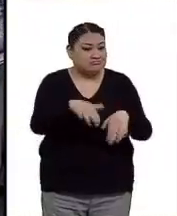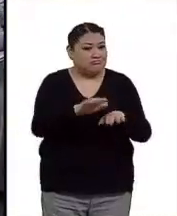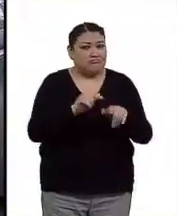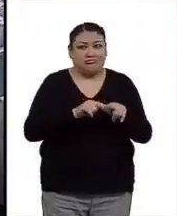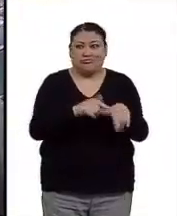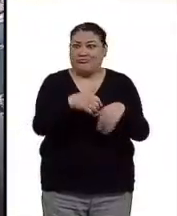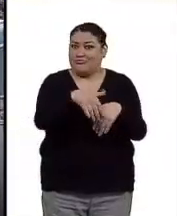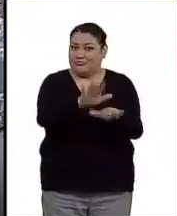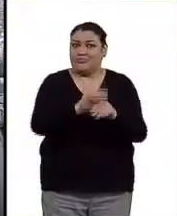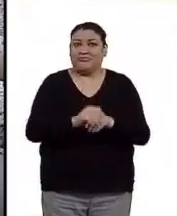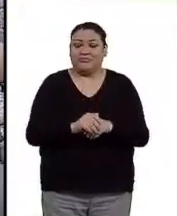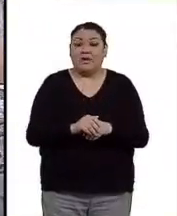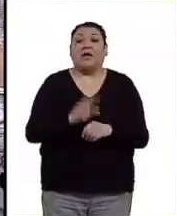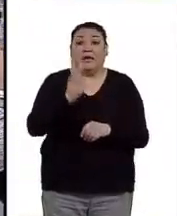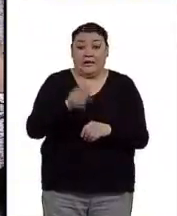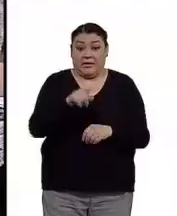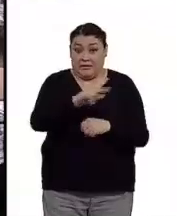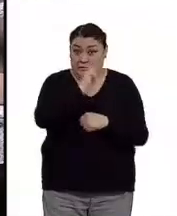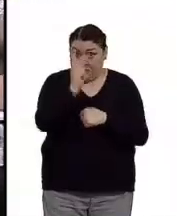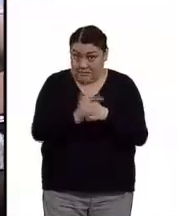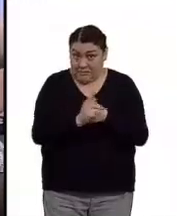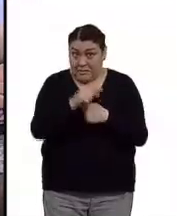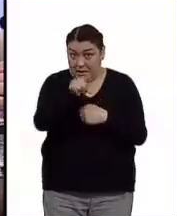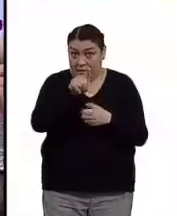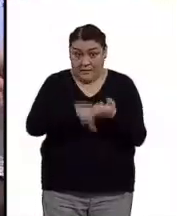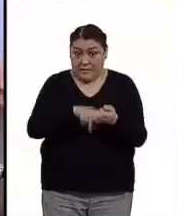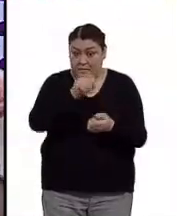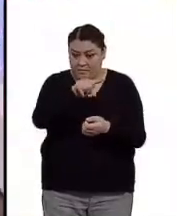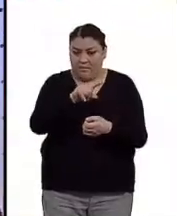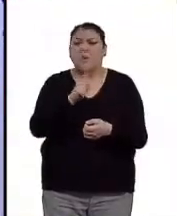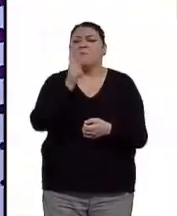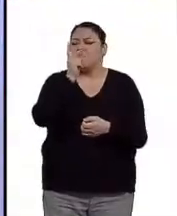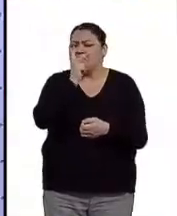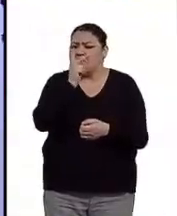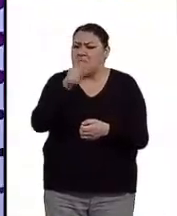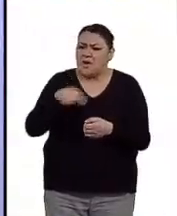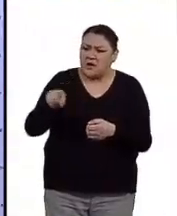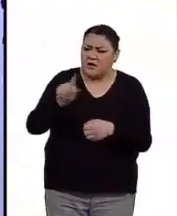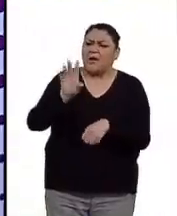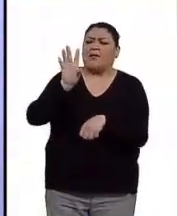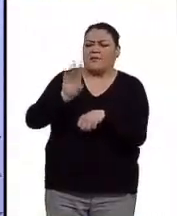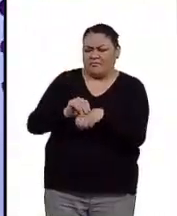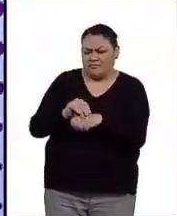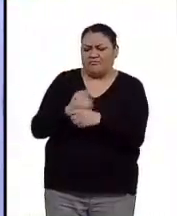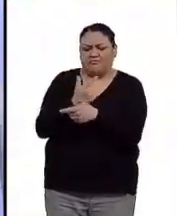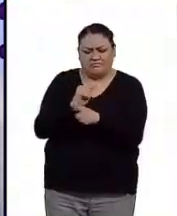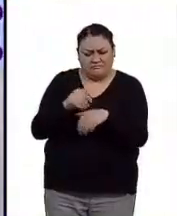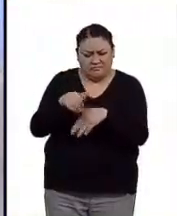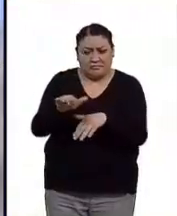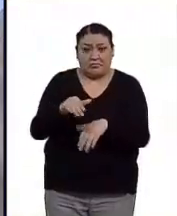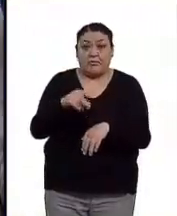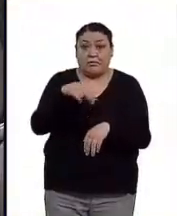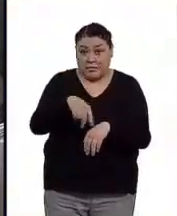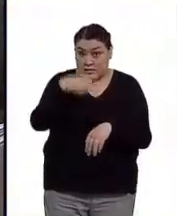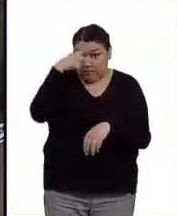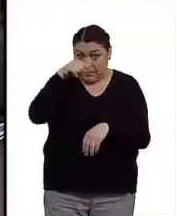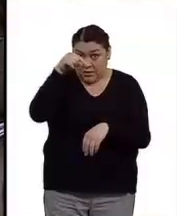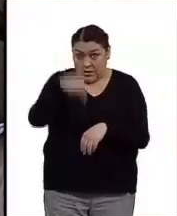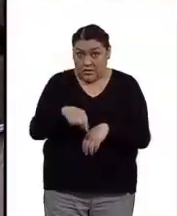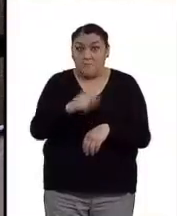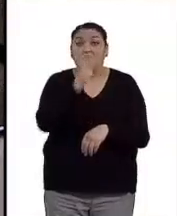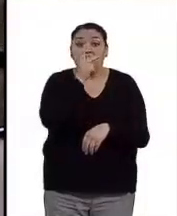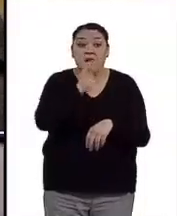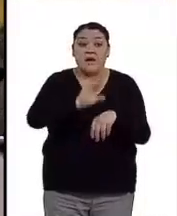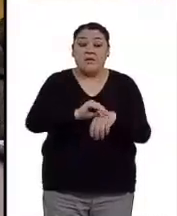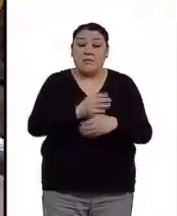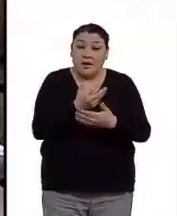también es muy importante que estos mismos países también han adoptado licencias de paternidad mucho más extensas. En nuestro país son solo 5 días y ni siquiera está